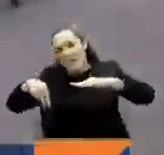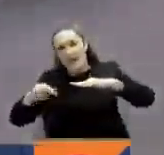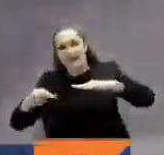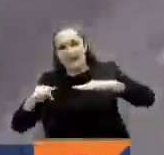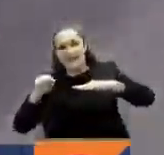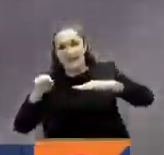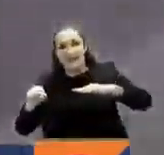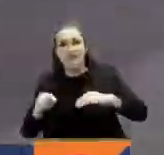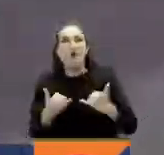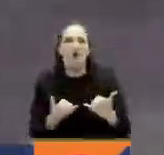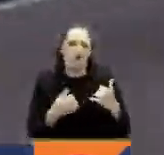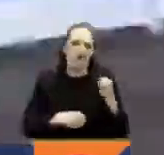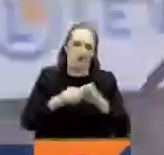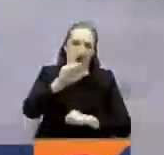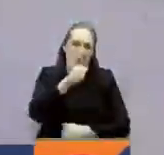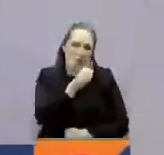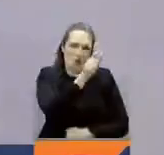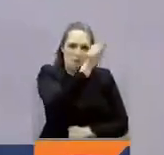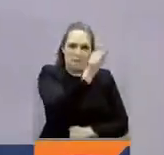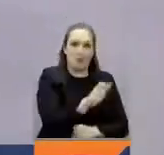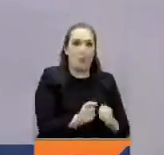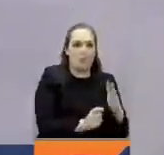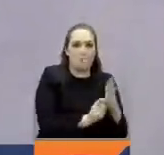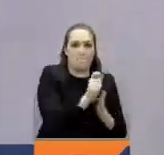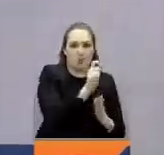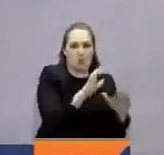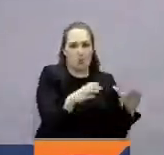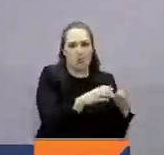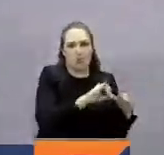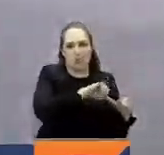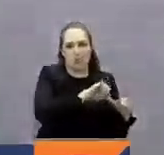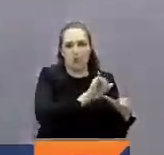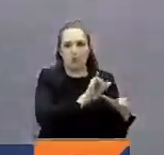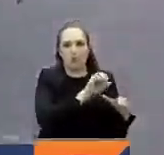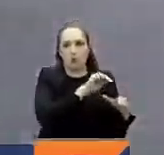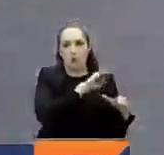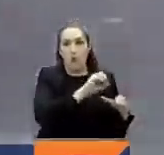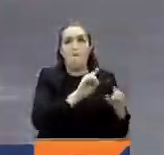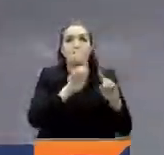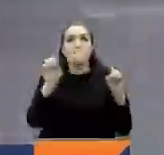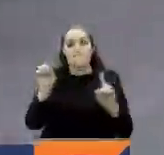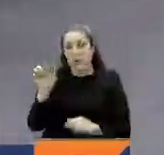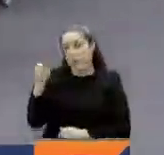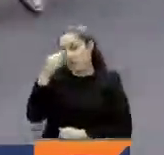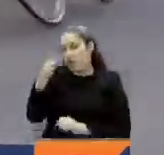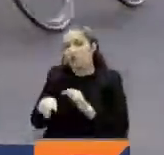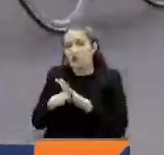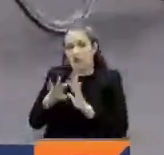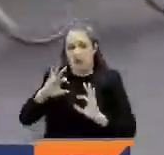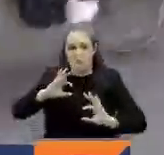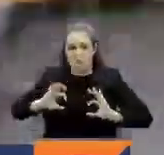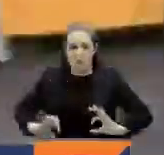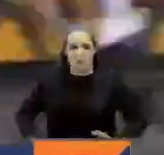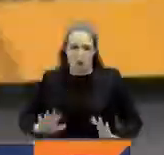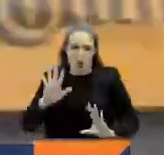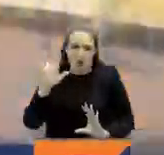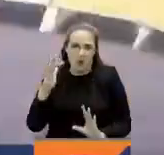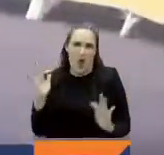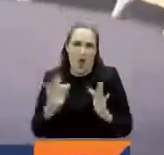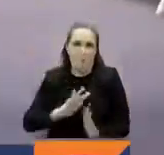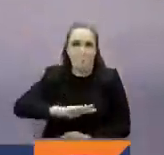por Wout van Aert del equipo Jumbo. Nairo Quintana conservó la camiseta de la montaña, pero tiene una diferencia de